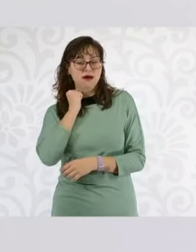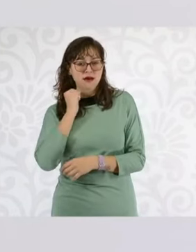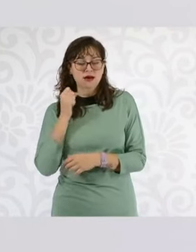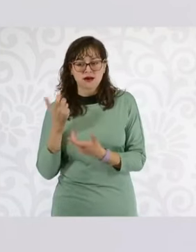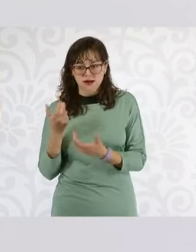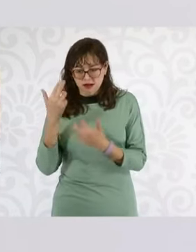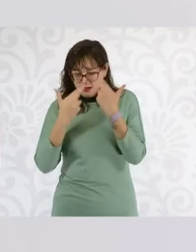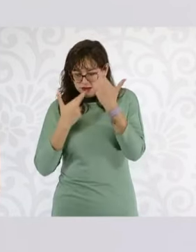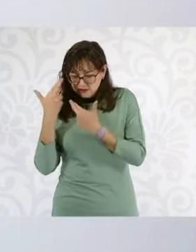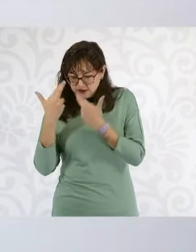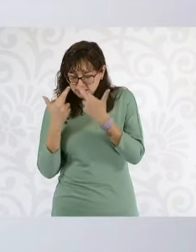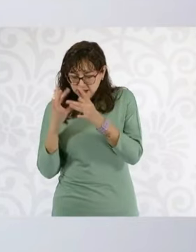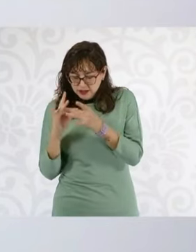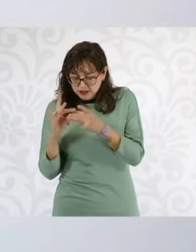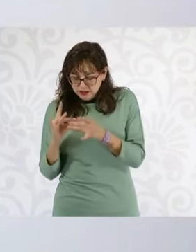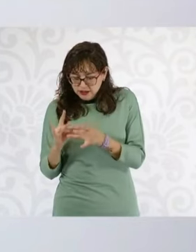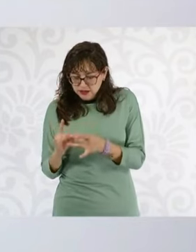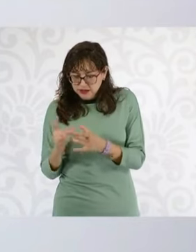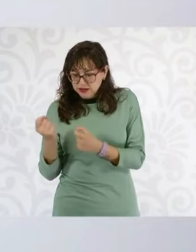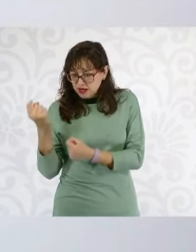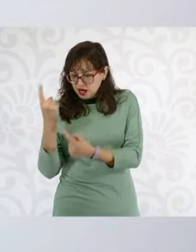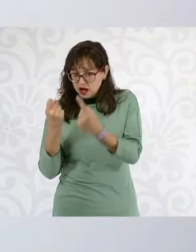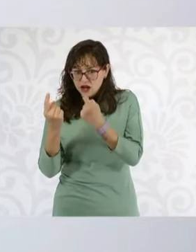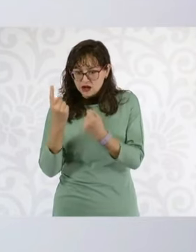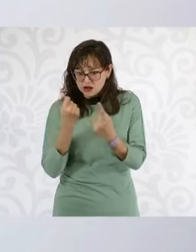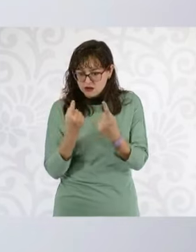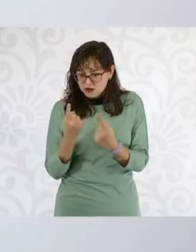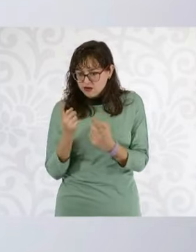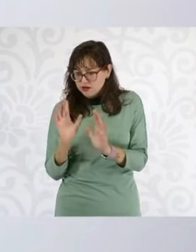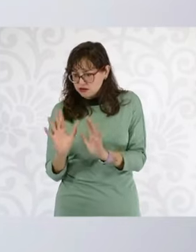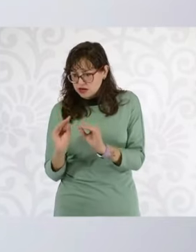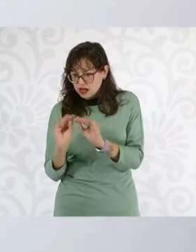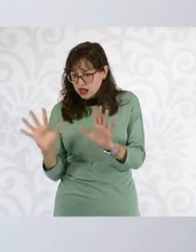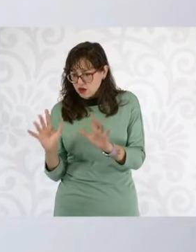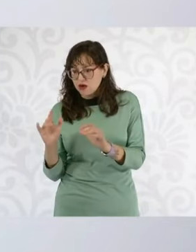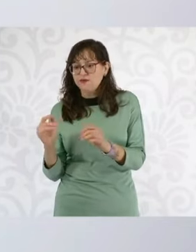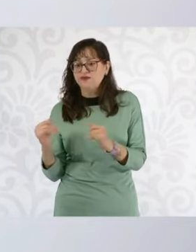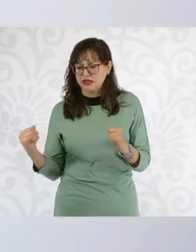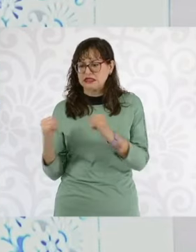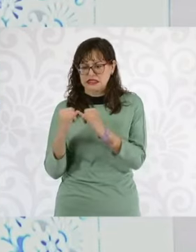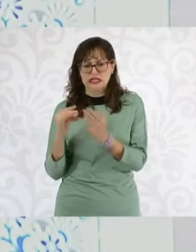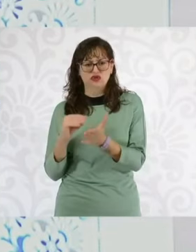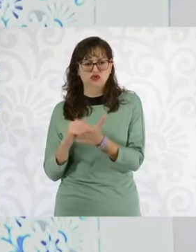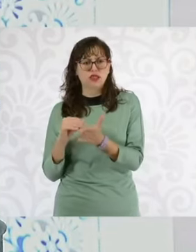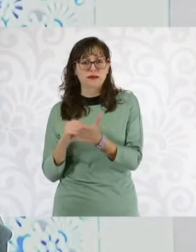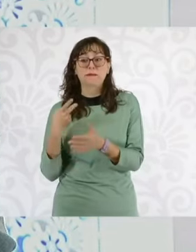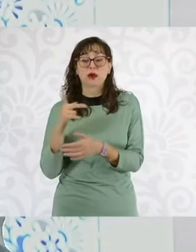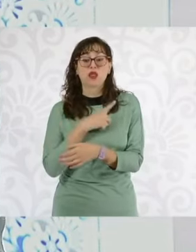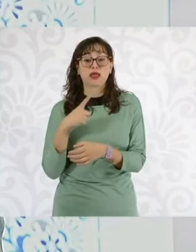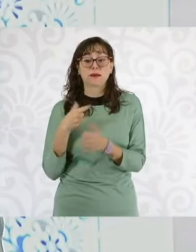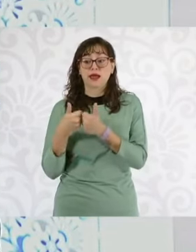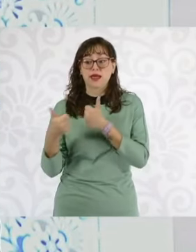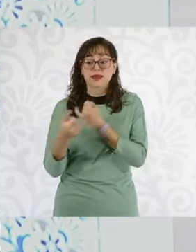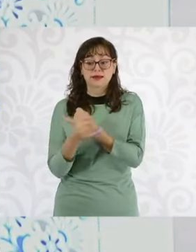pues para que quede claramente en algunos casos que tienen que tener su independencia técnica, para que no haya problema en ese